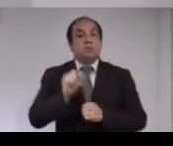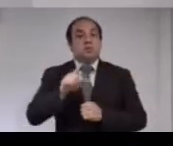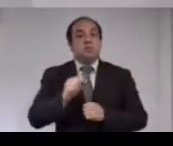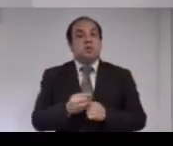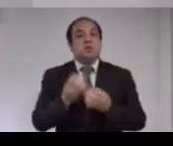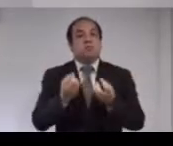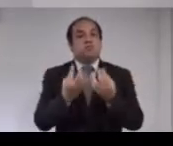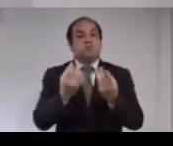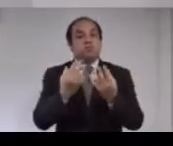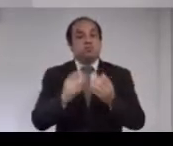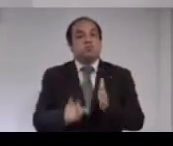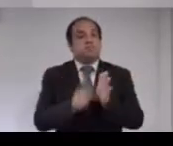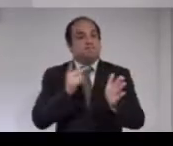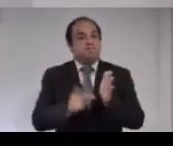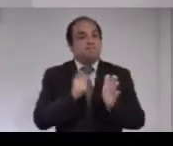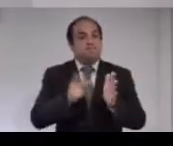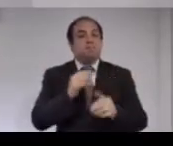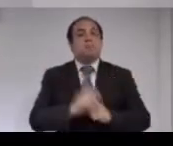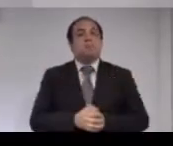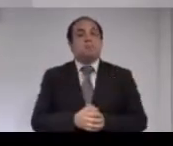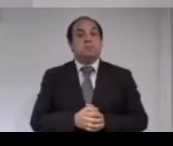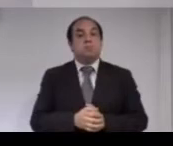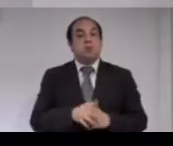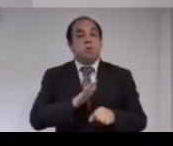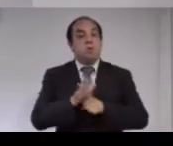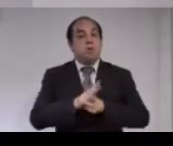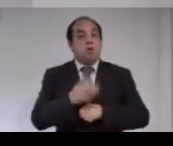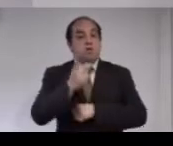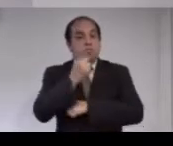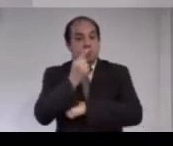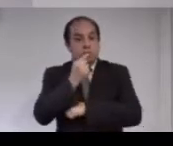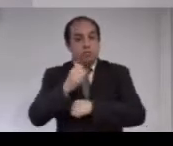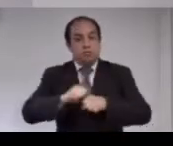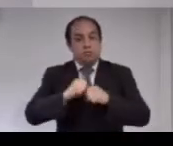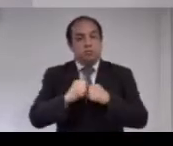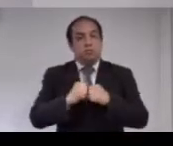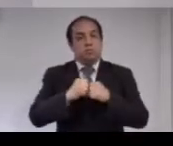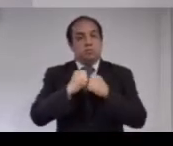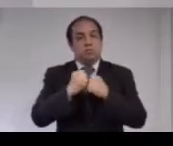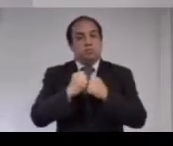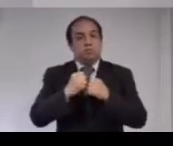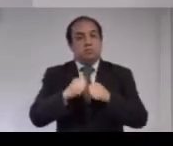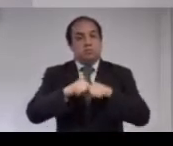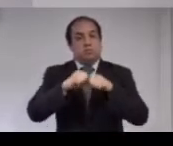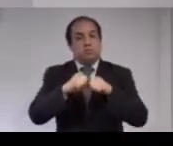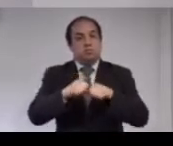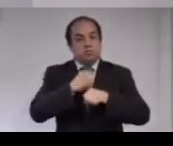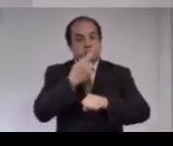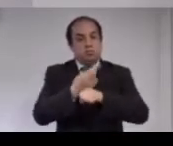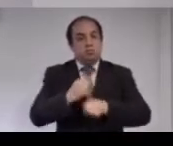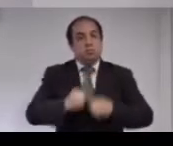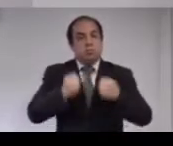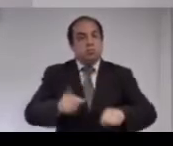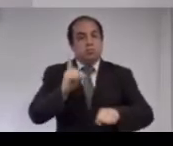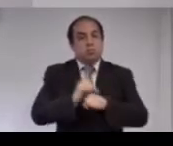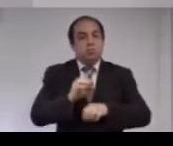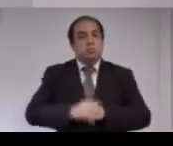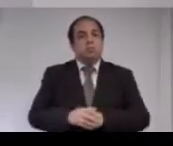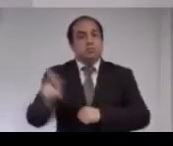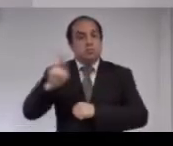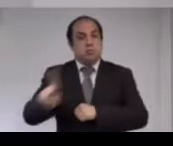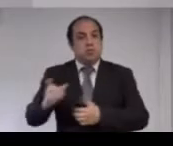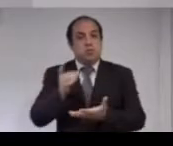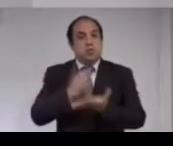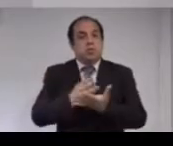prendieron fuego en repetidas ocasiones, por lo que elementos de la Secretaría de Seguridad Ciudadana utilizaron únicamente extintores